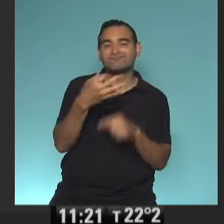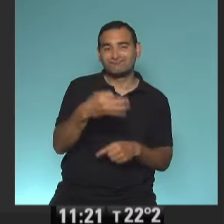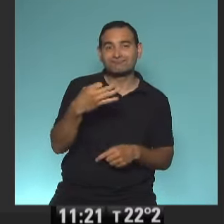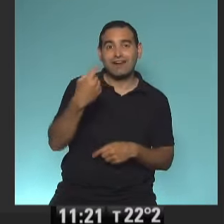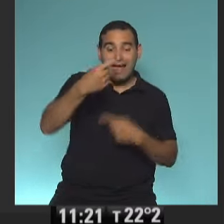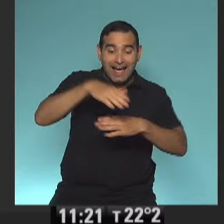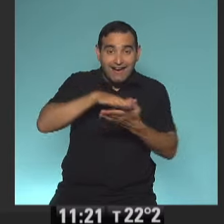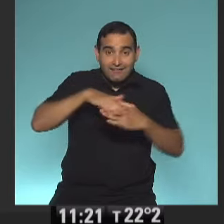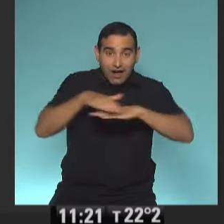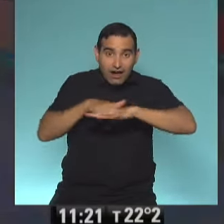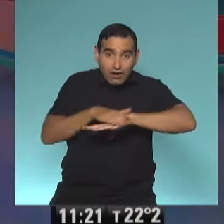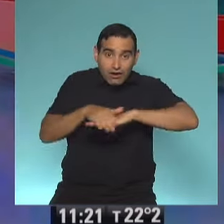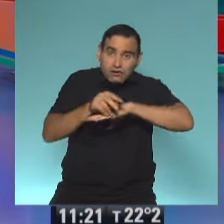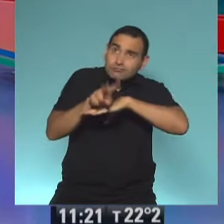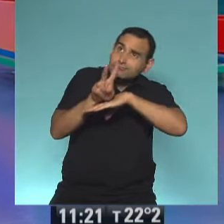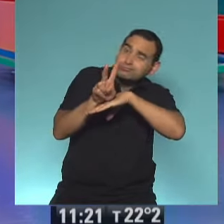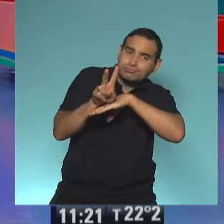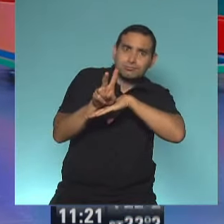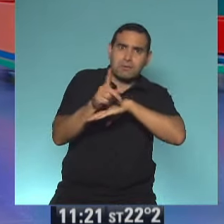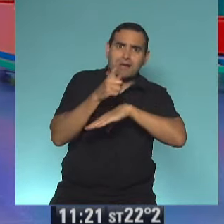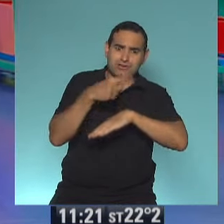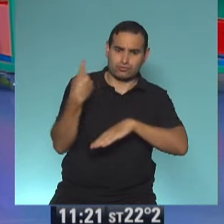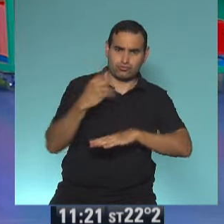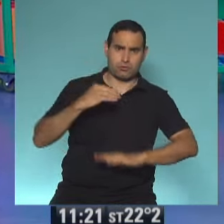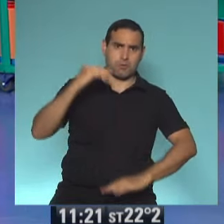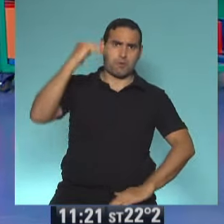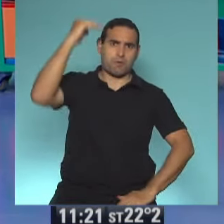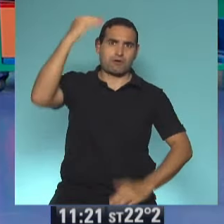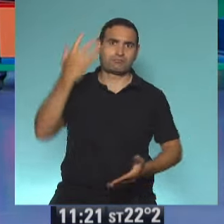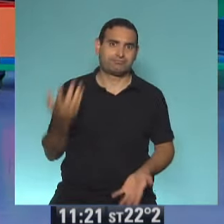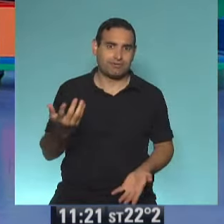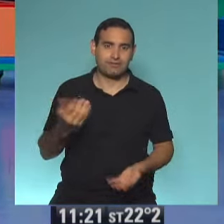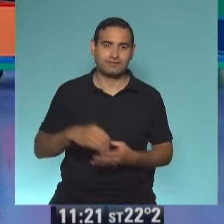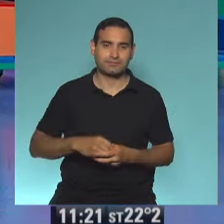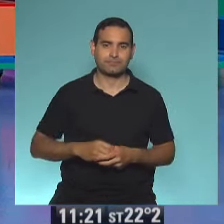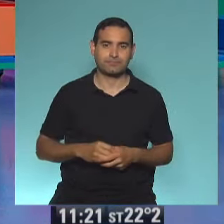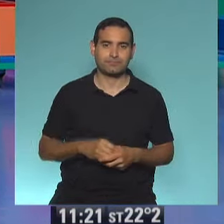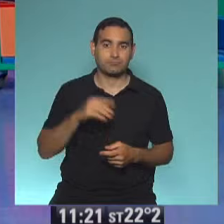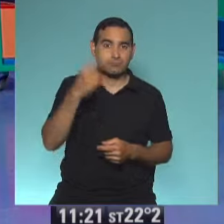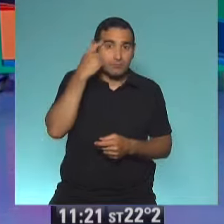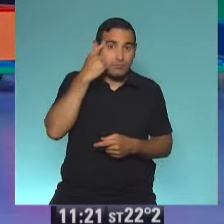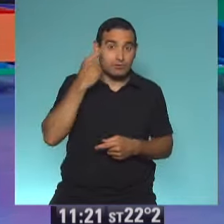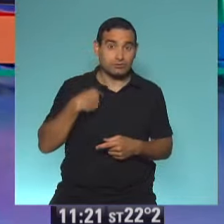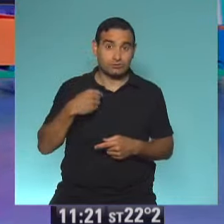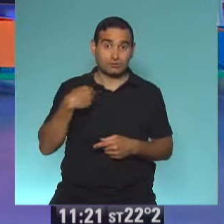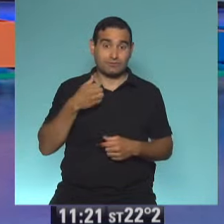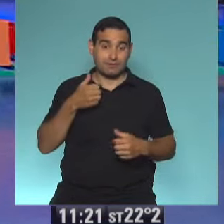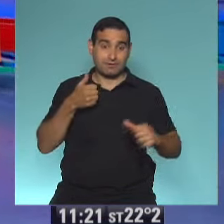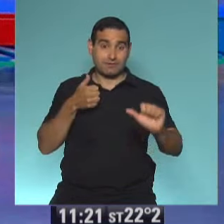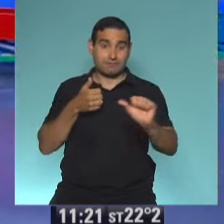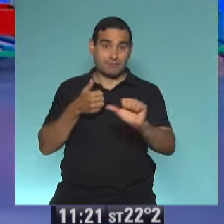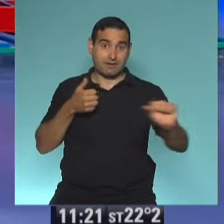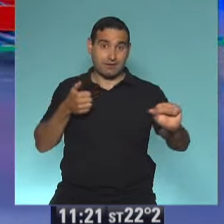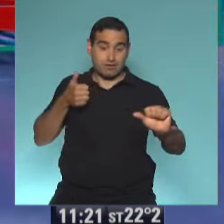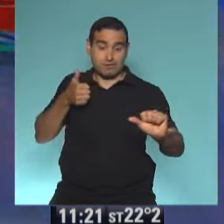desde abajo se ven como si nosotros fuésemos gigantes. Claro, y además, mira, y si, claro, imagínate cuando nos acercamos. Uy, que no se